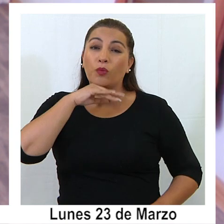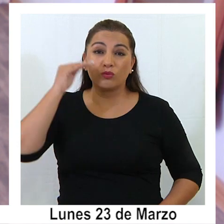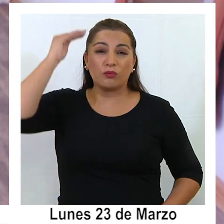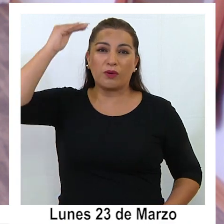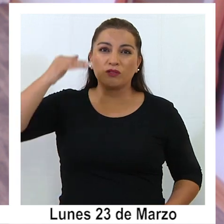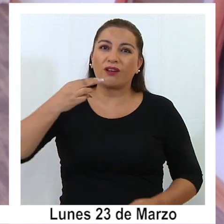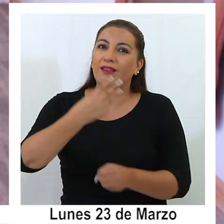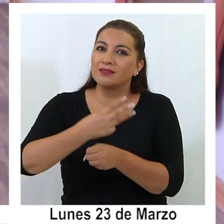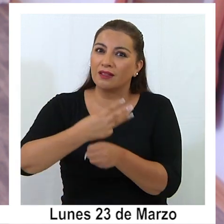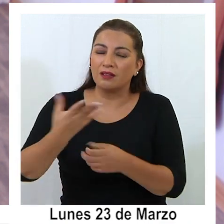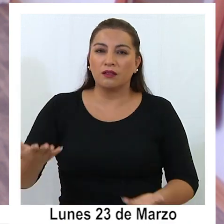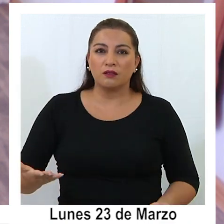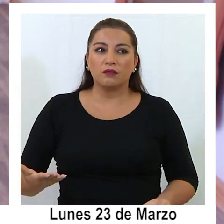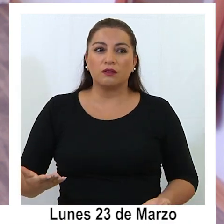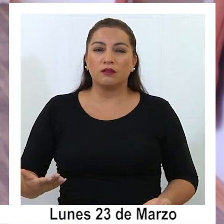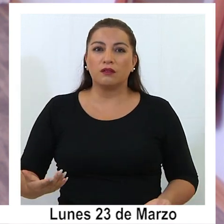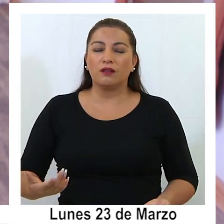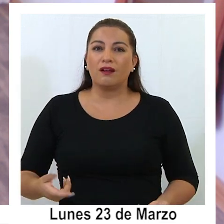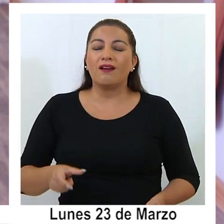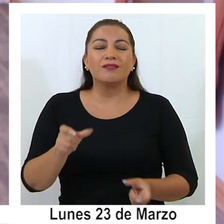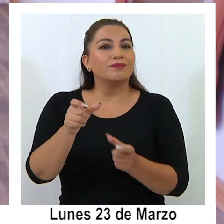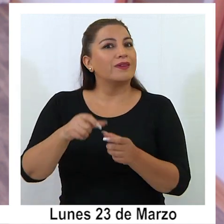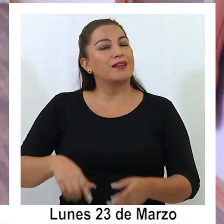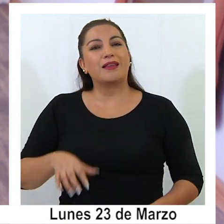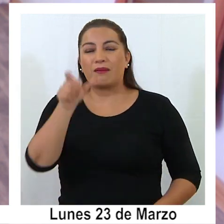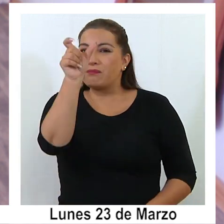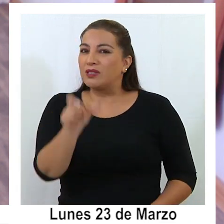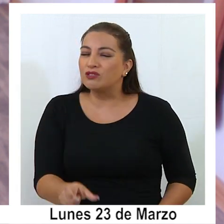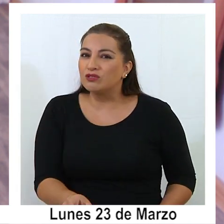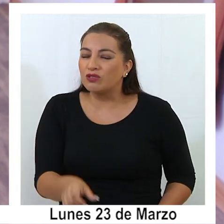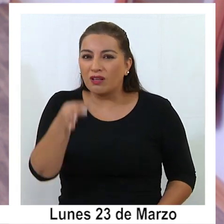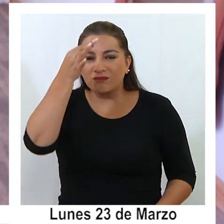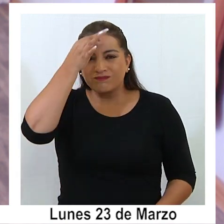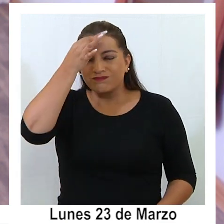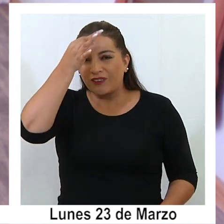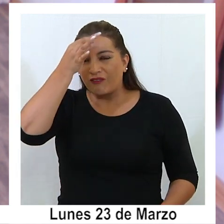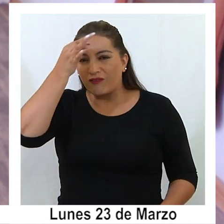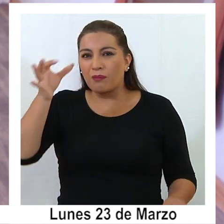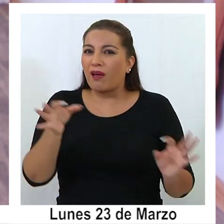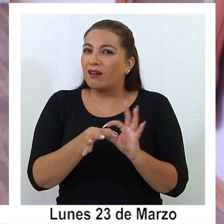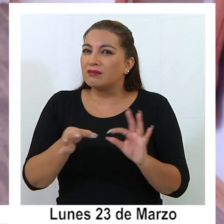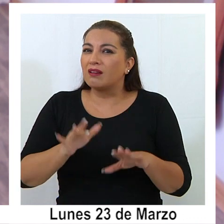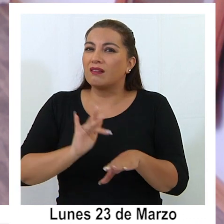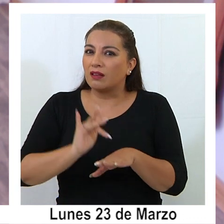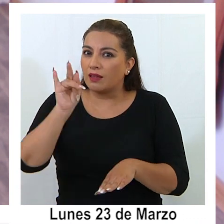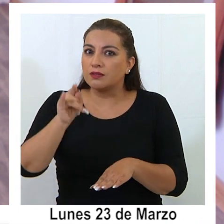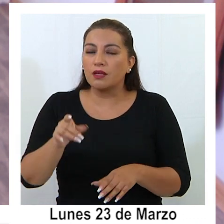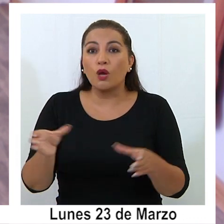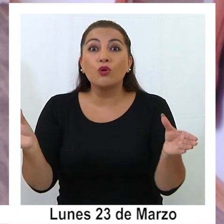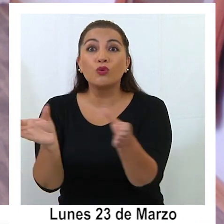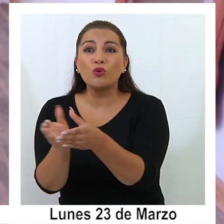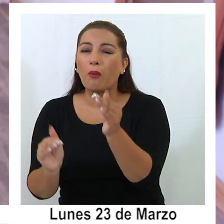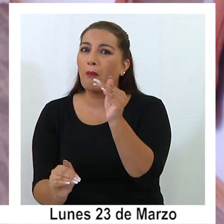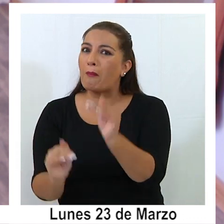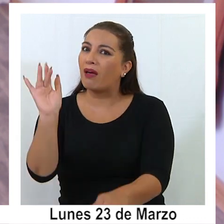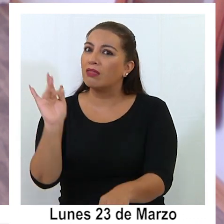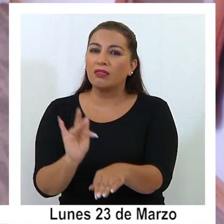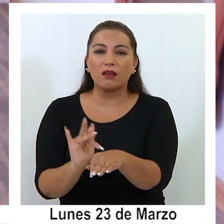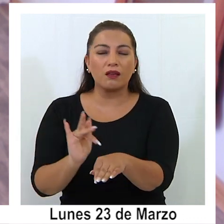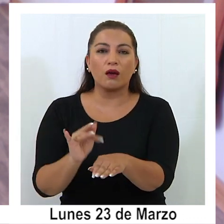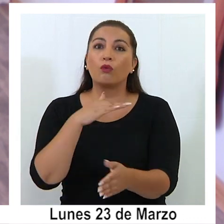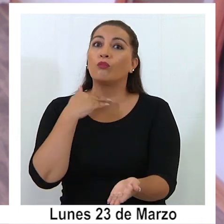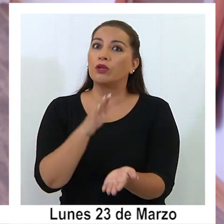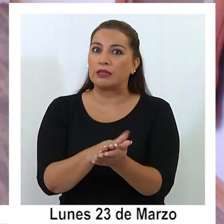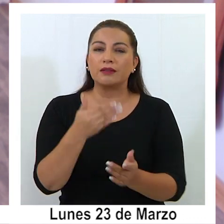están falleciendo los enfermos crónicos. Entonces, esos son los grupos que más deben preocuparse de esta enfermedad, pero